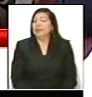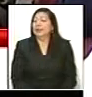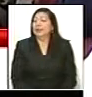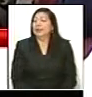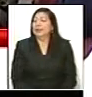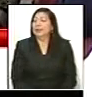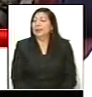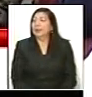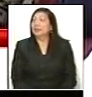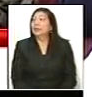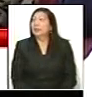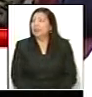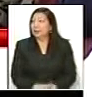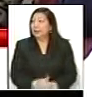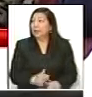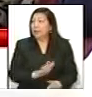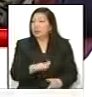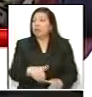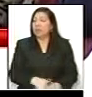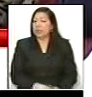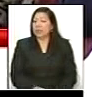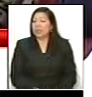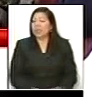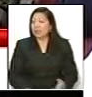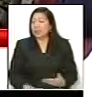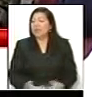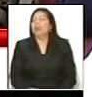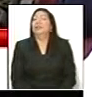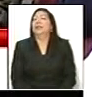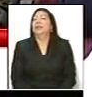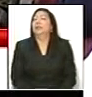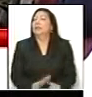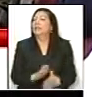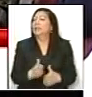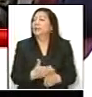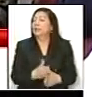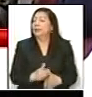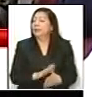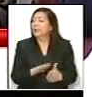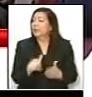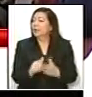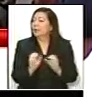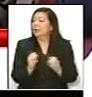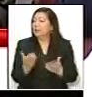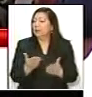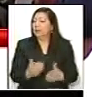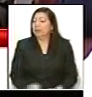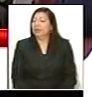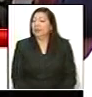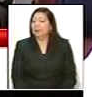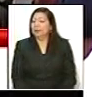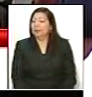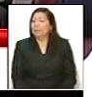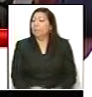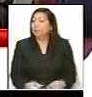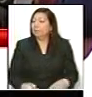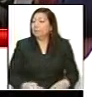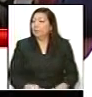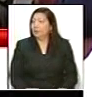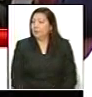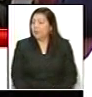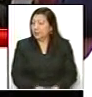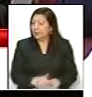que entiendan además, porque estamos en una guerra civil política, de sacarnos el ancho entre todos. Que cuando se invita a un ministro para ser interpelado,